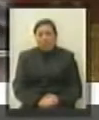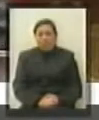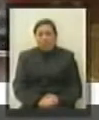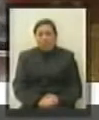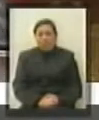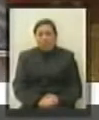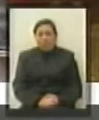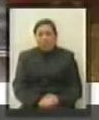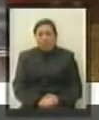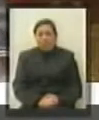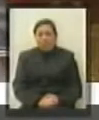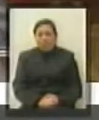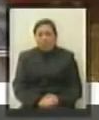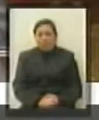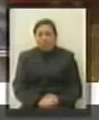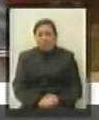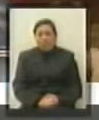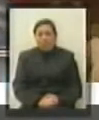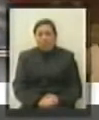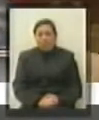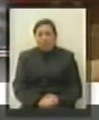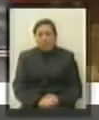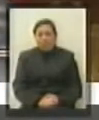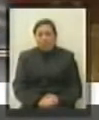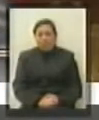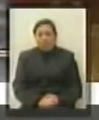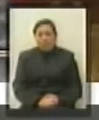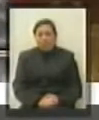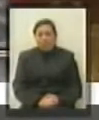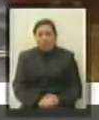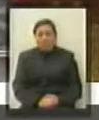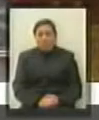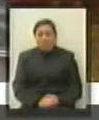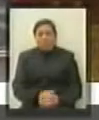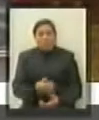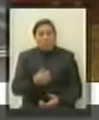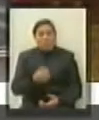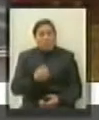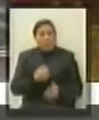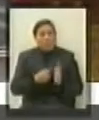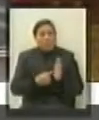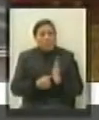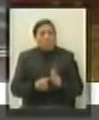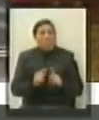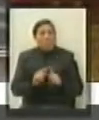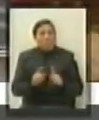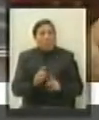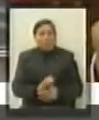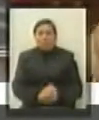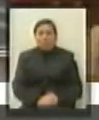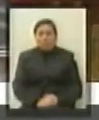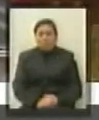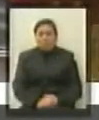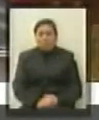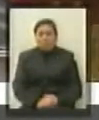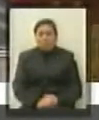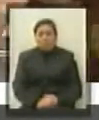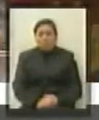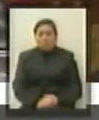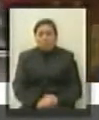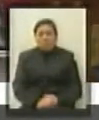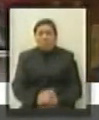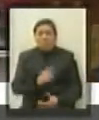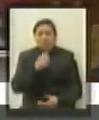favor, perdónenme que le ponga energía a mi presentación, pero sinceramente creo que